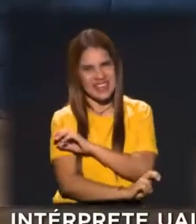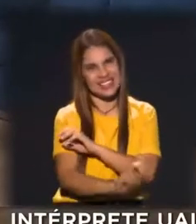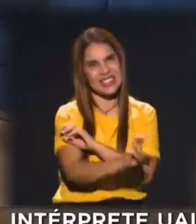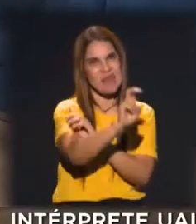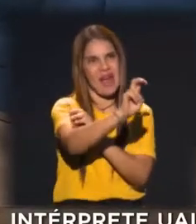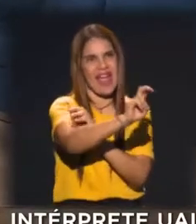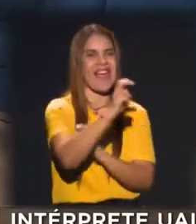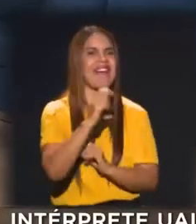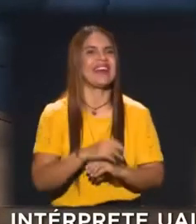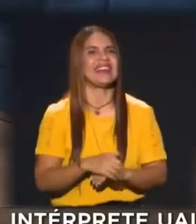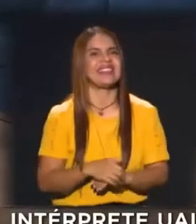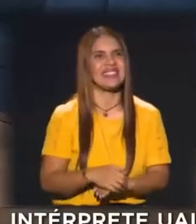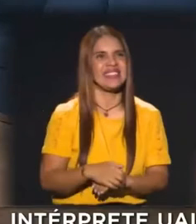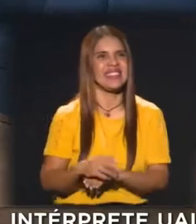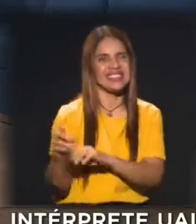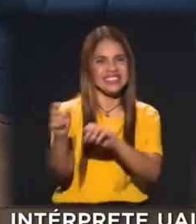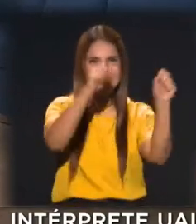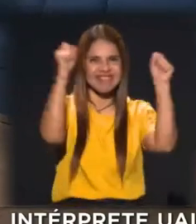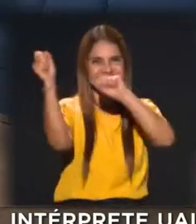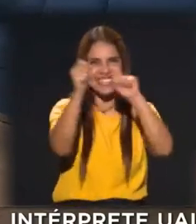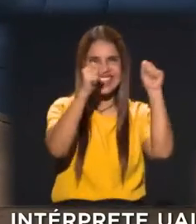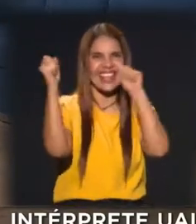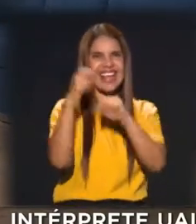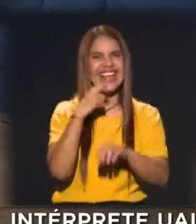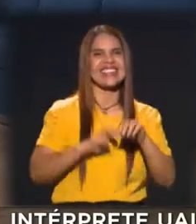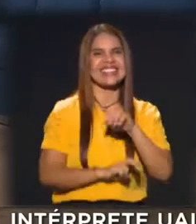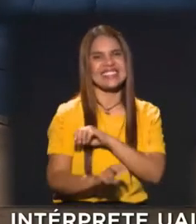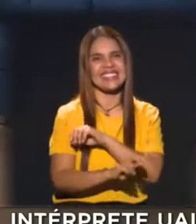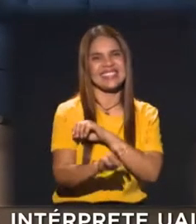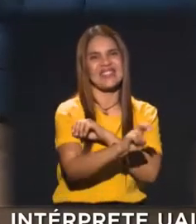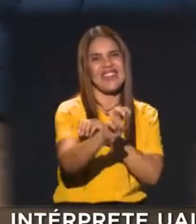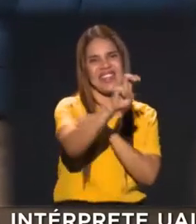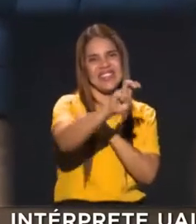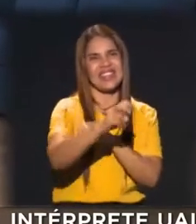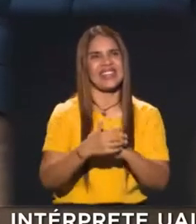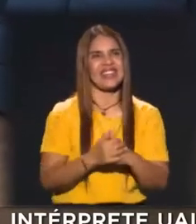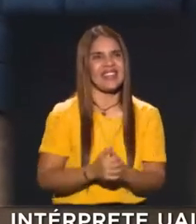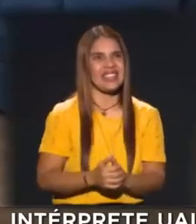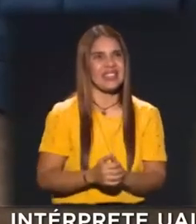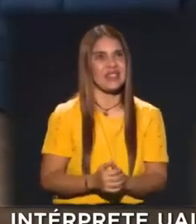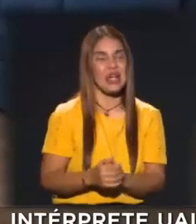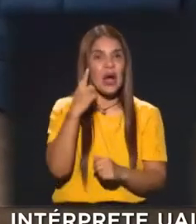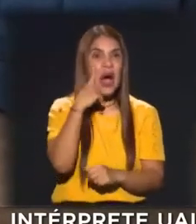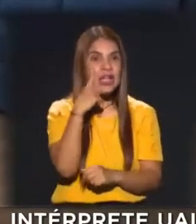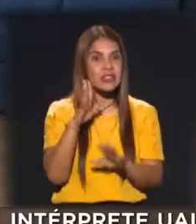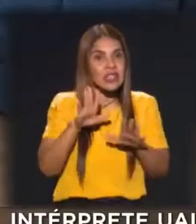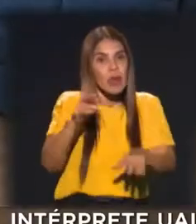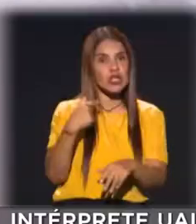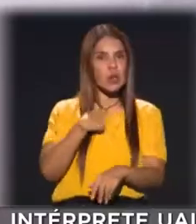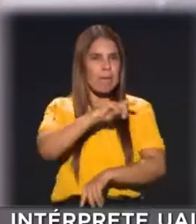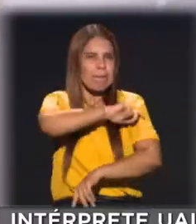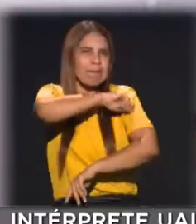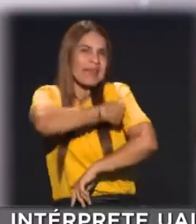y el que se mueve, y el que se mueve, y el que se mueve, le pega un pellizco.